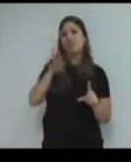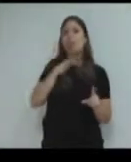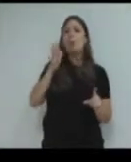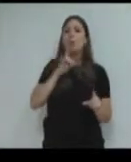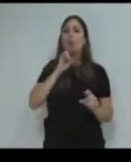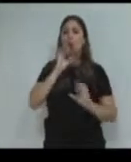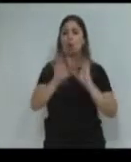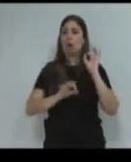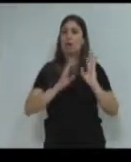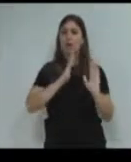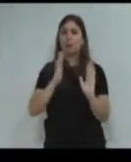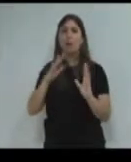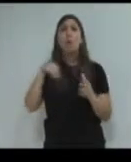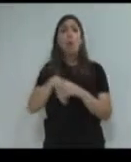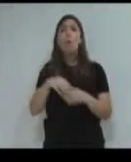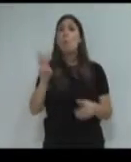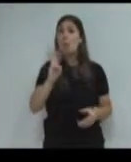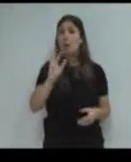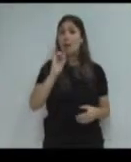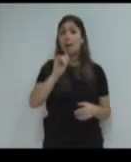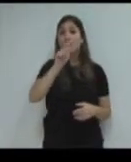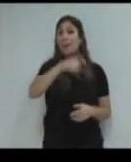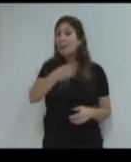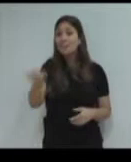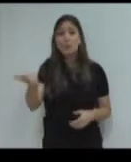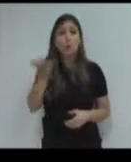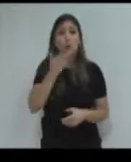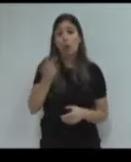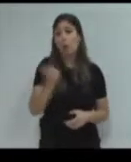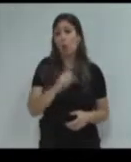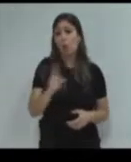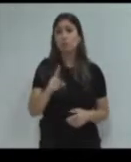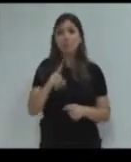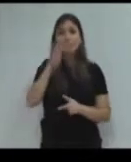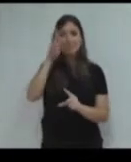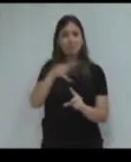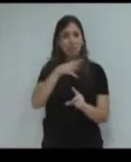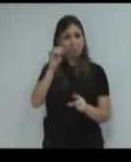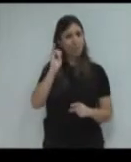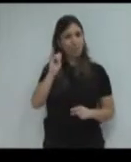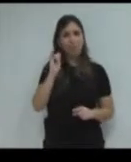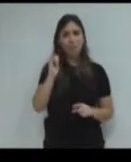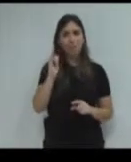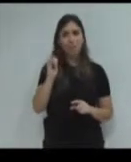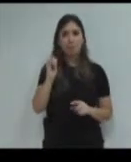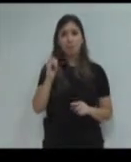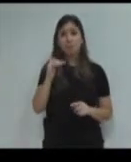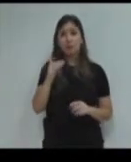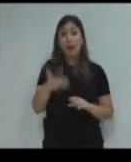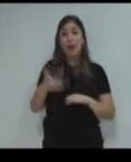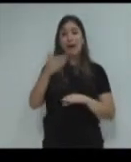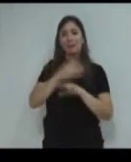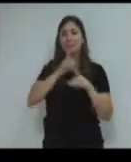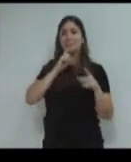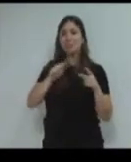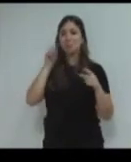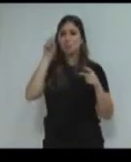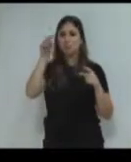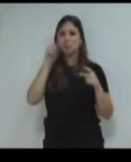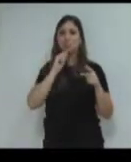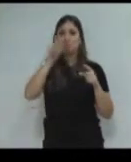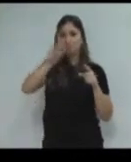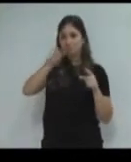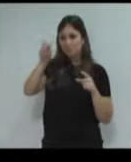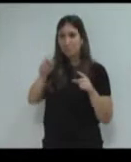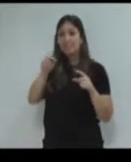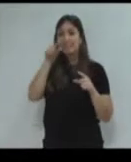herramientas propias del Word que la gente desconoce. Tú ves la tabla, pero claro, si le das la descripción de que estos son columnas,